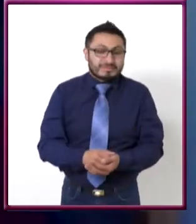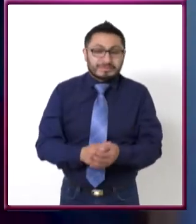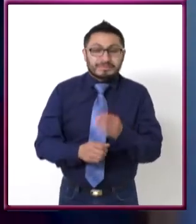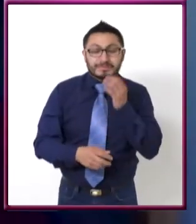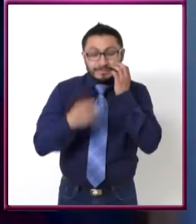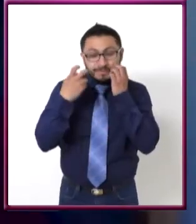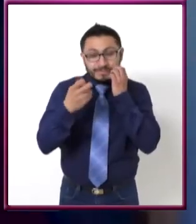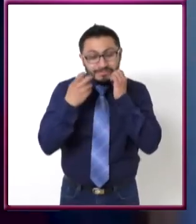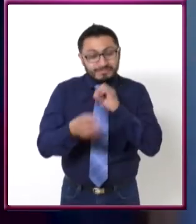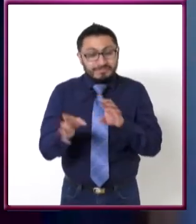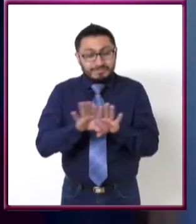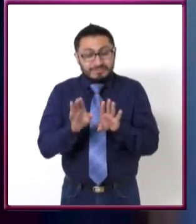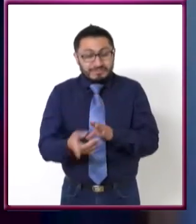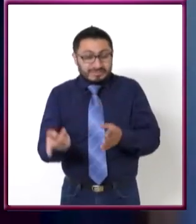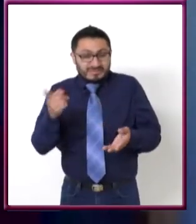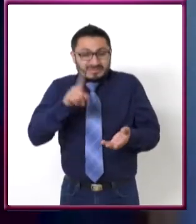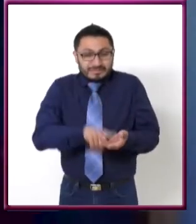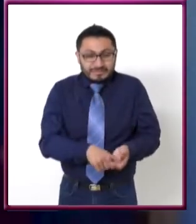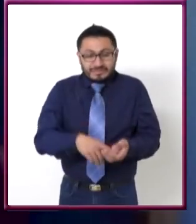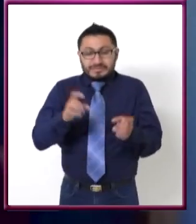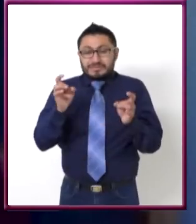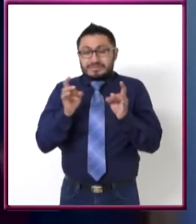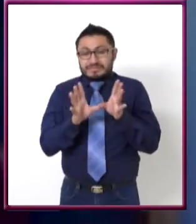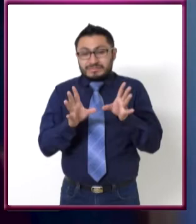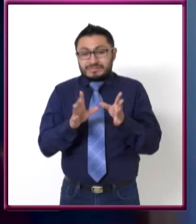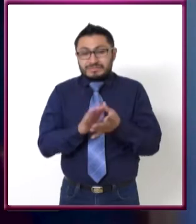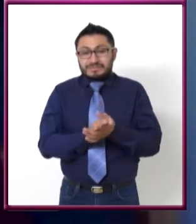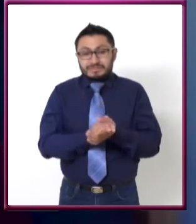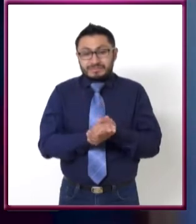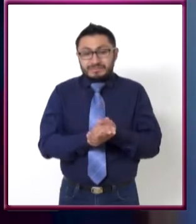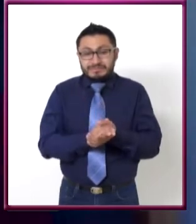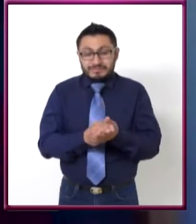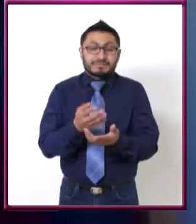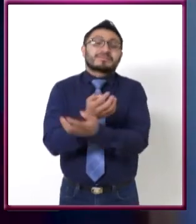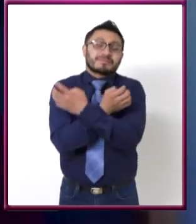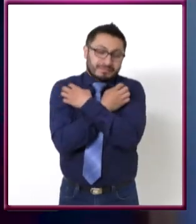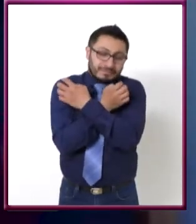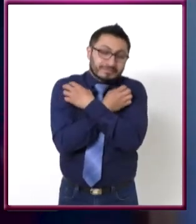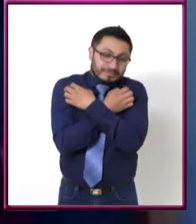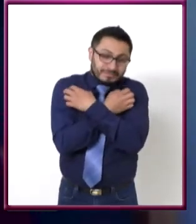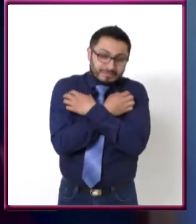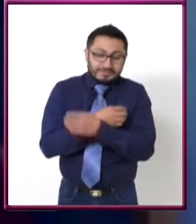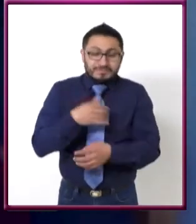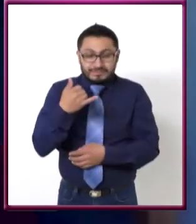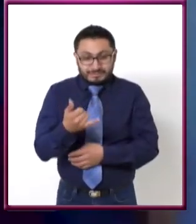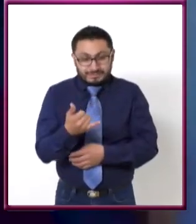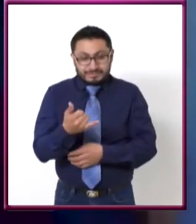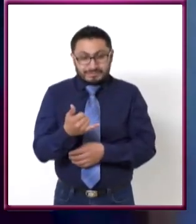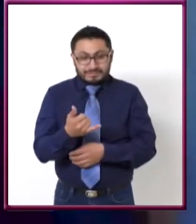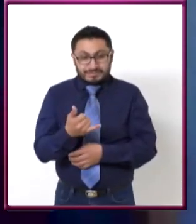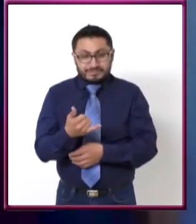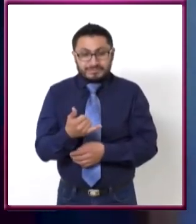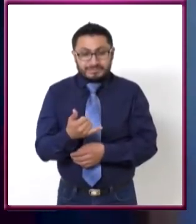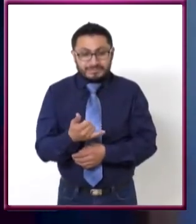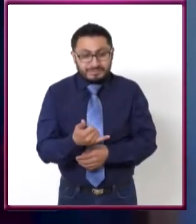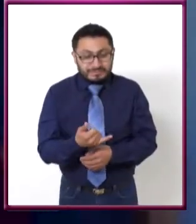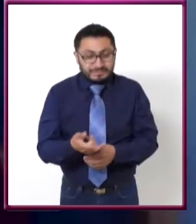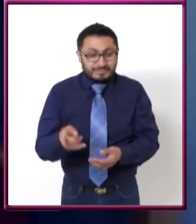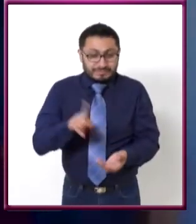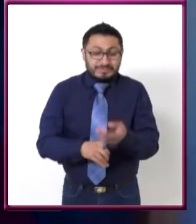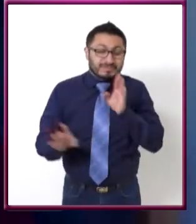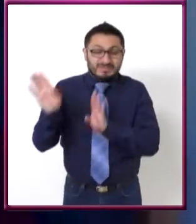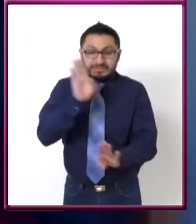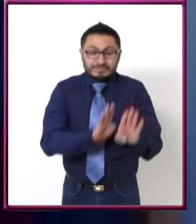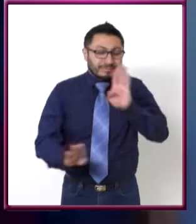hombres. Esto se atribuyó a la cuestión pues educacional y a la cuestión que tiene que ver con